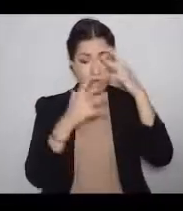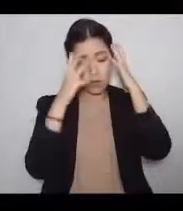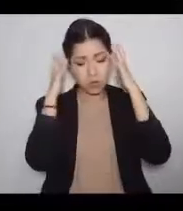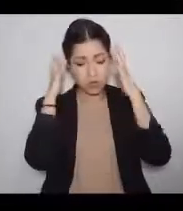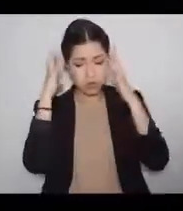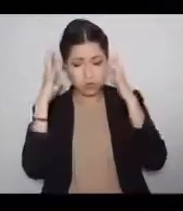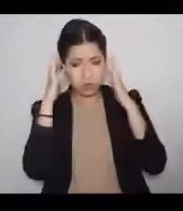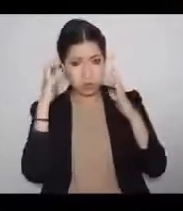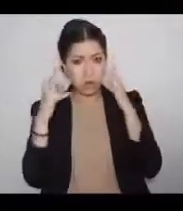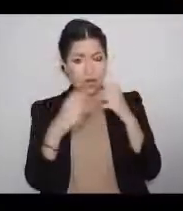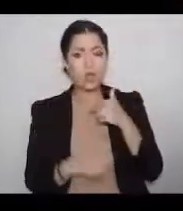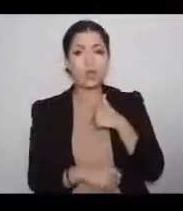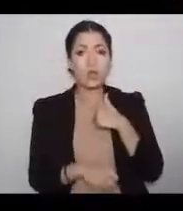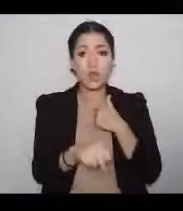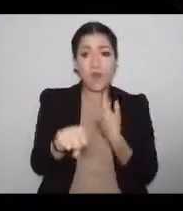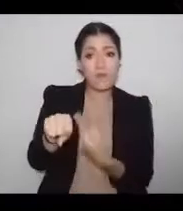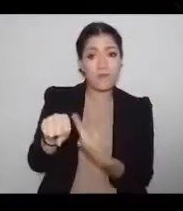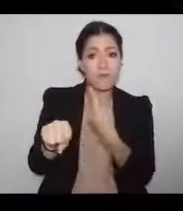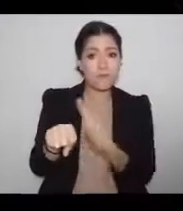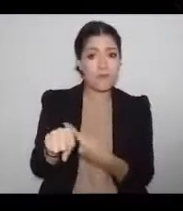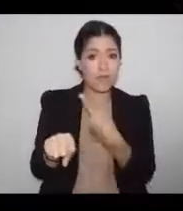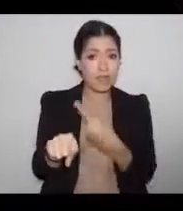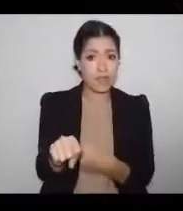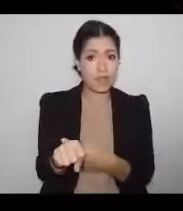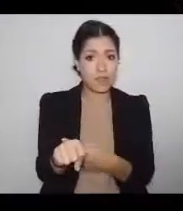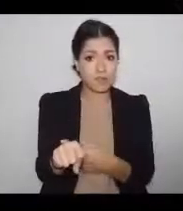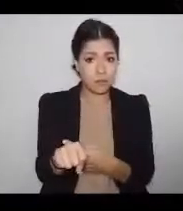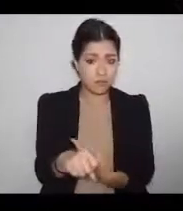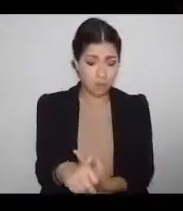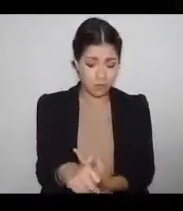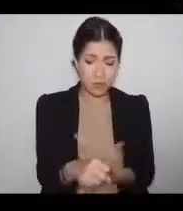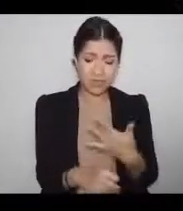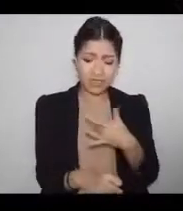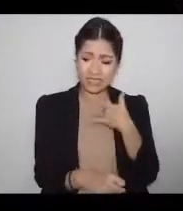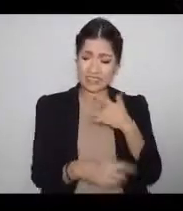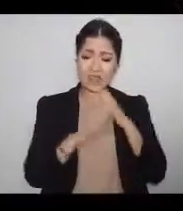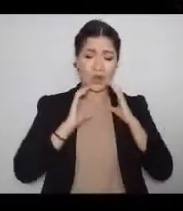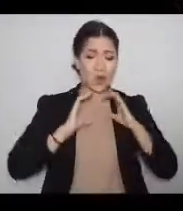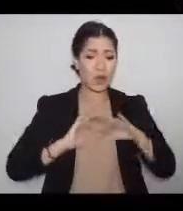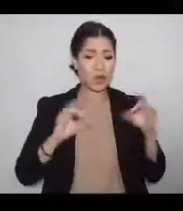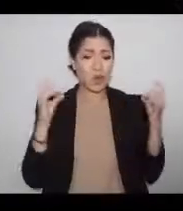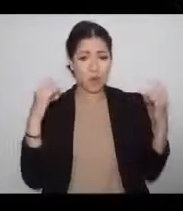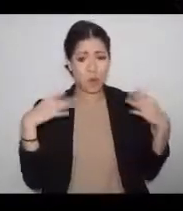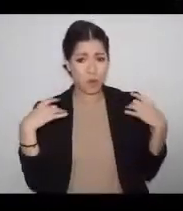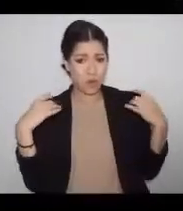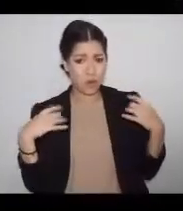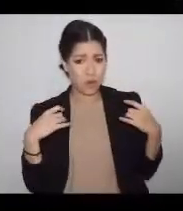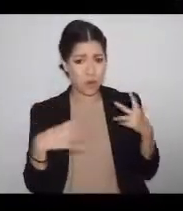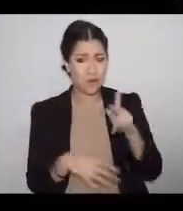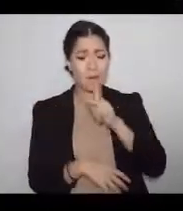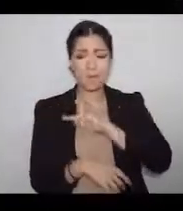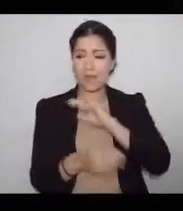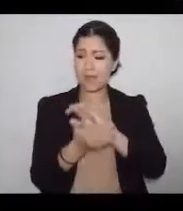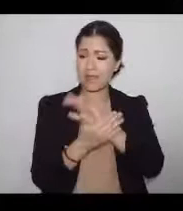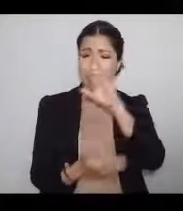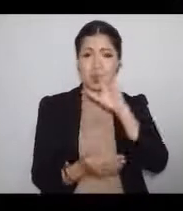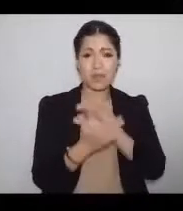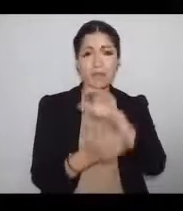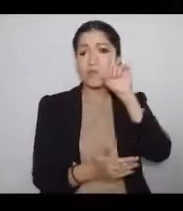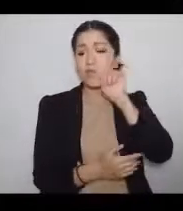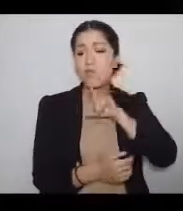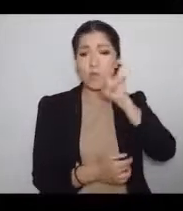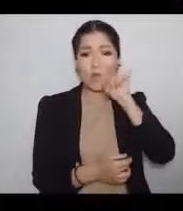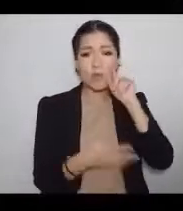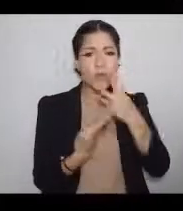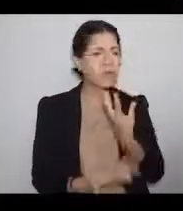Supracaliente. Estaba enfermo. Mi cuerpo era un simposio de dolores y mi esposa no soportaba mis aullidos. Me recomendó un baño de